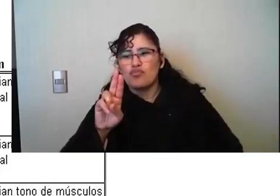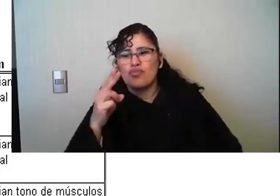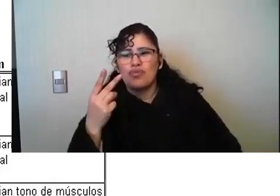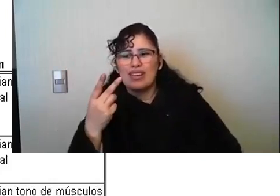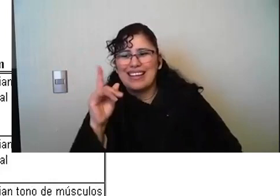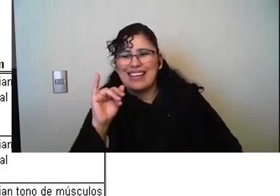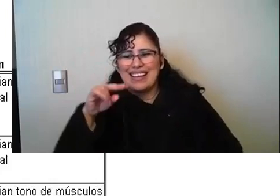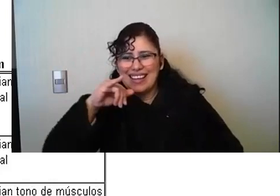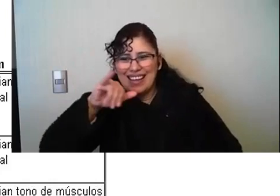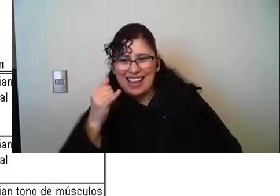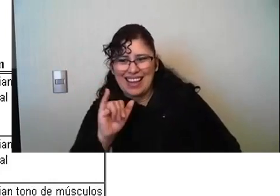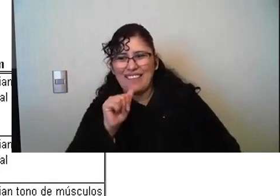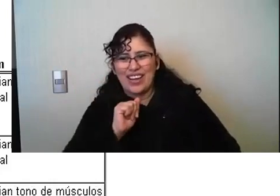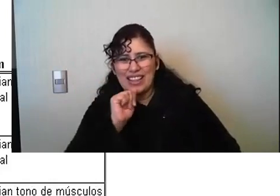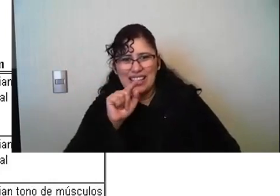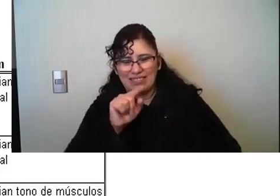decir, estamos hablando del